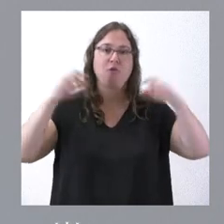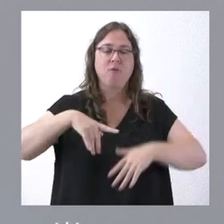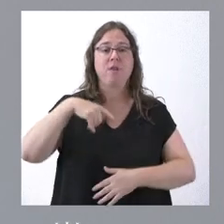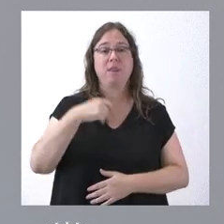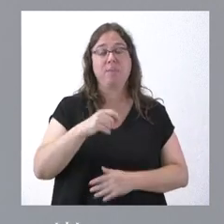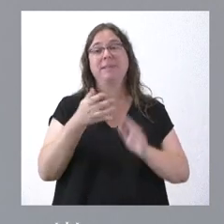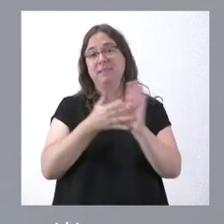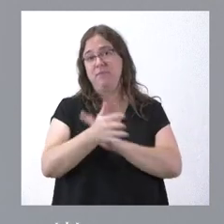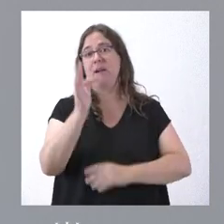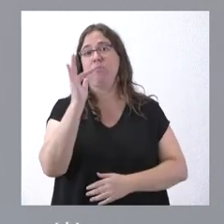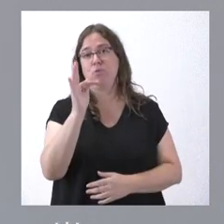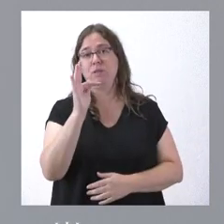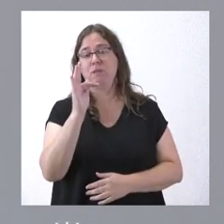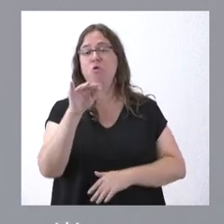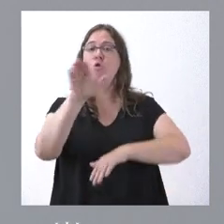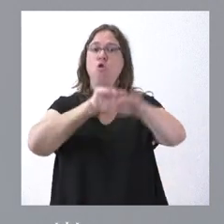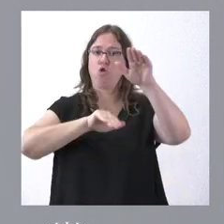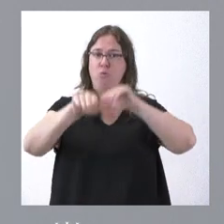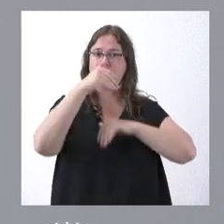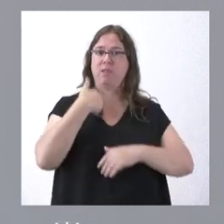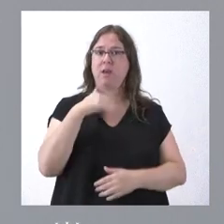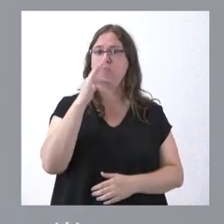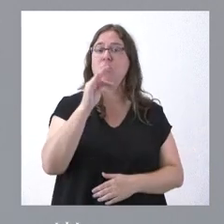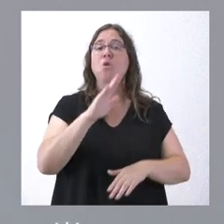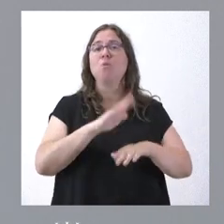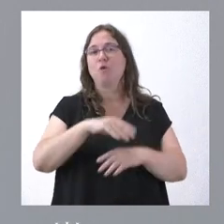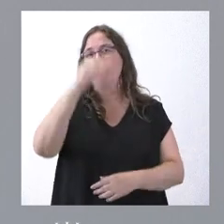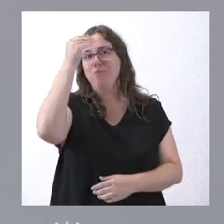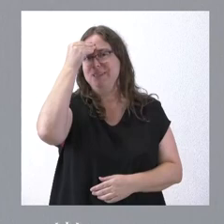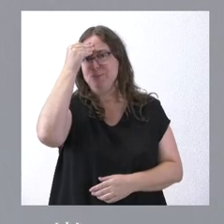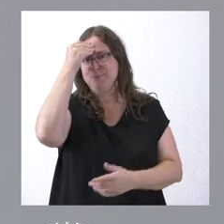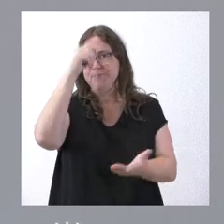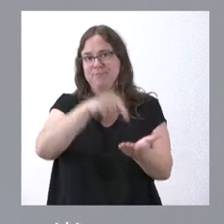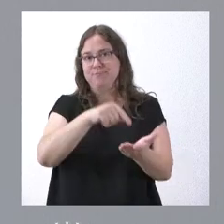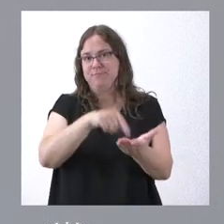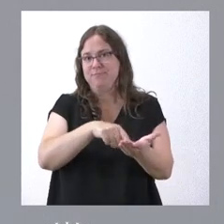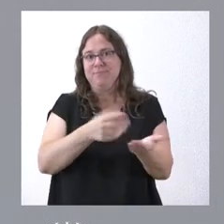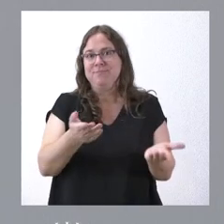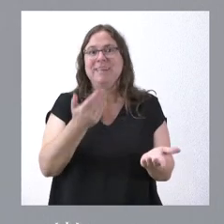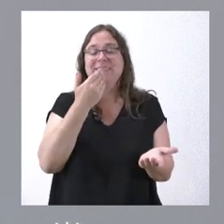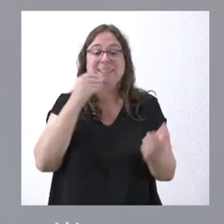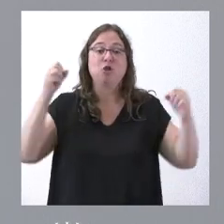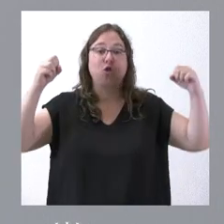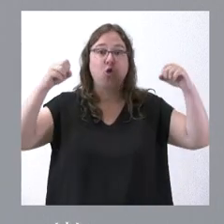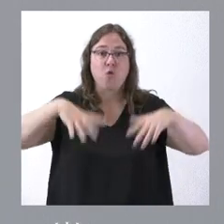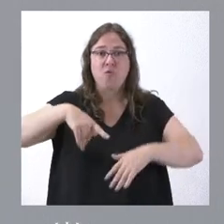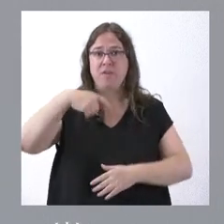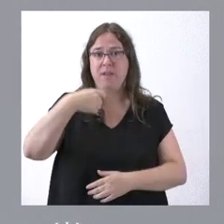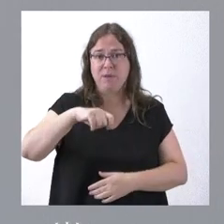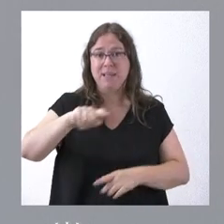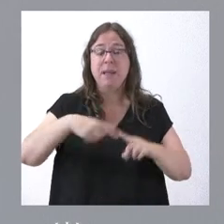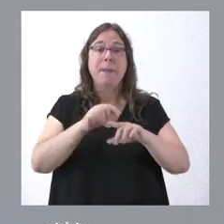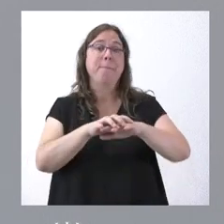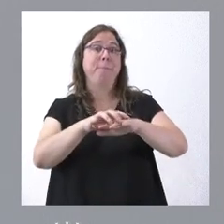positivo en torno a su convocatoria, porque, lógicamente, entendemos que es un recurso que, en la medida en que es una conferencia de presidentes y la mayoría